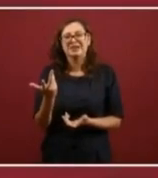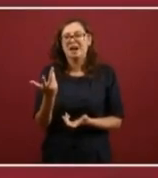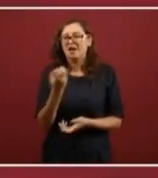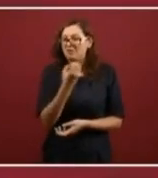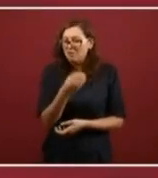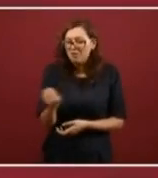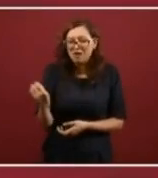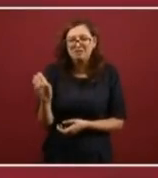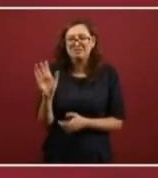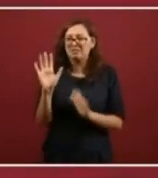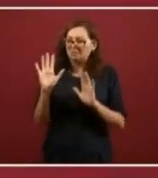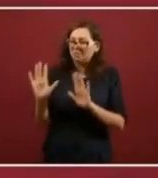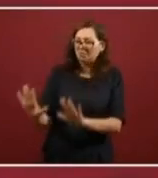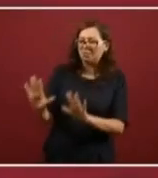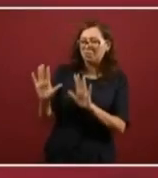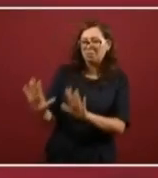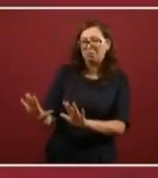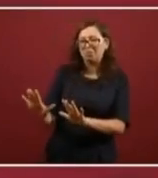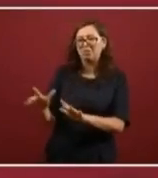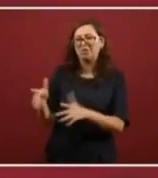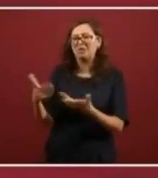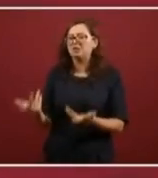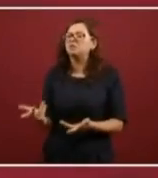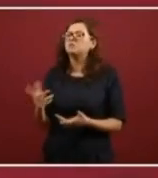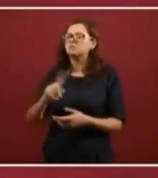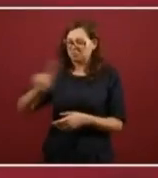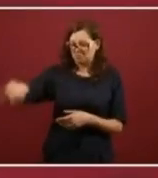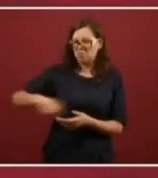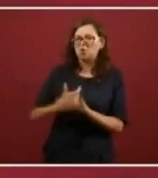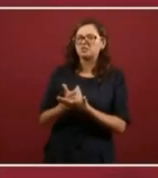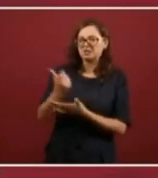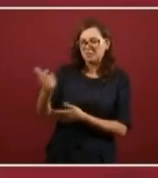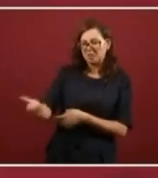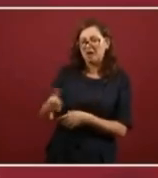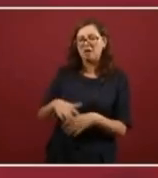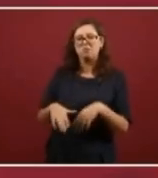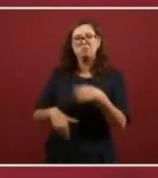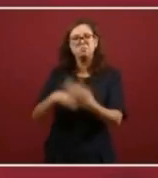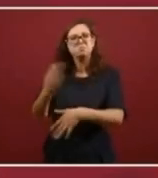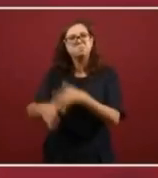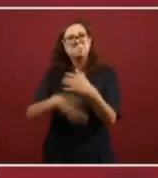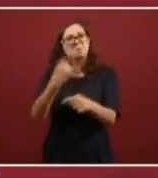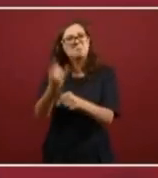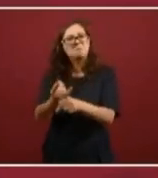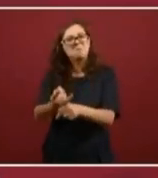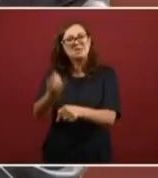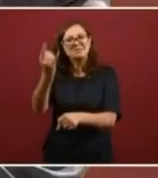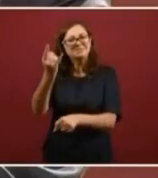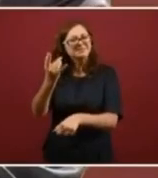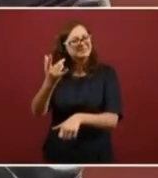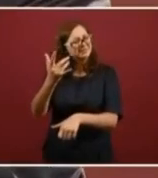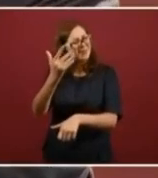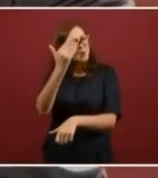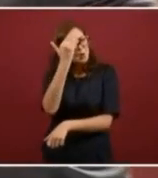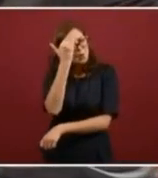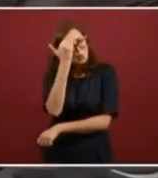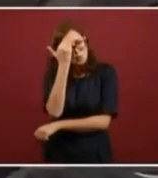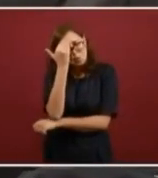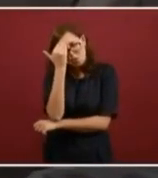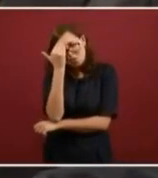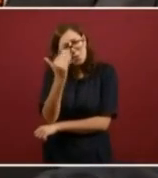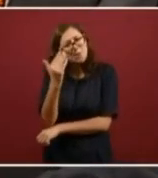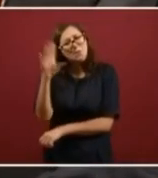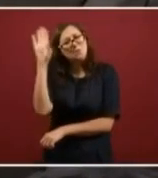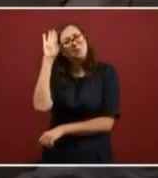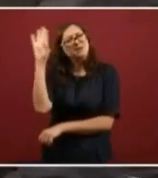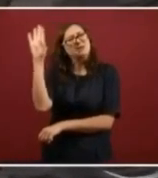se los entregan fiado, no les pagan. No, ese es